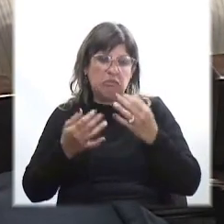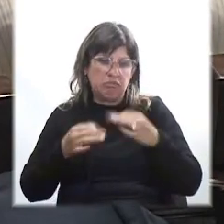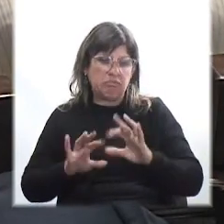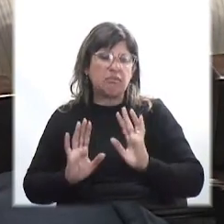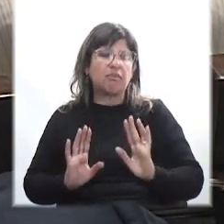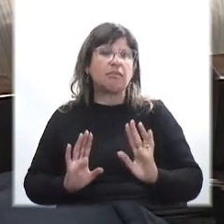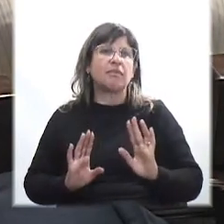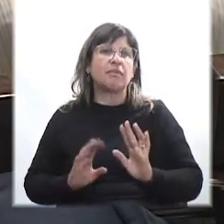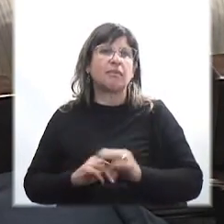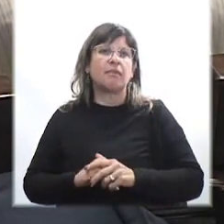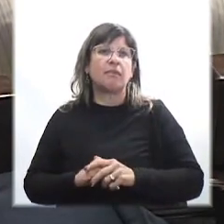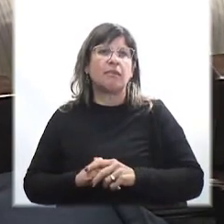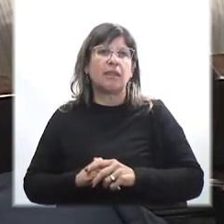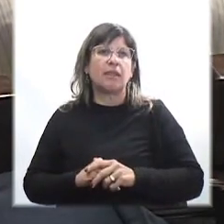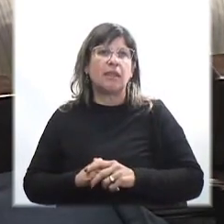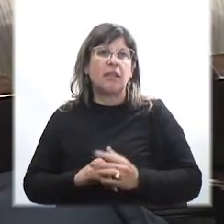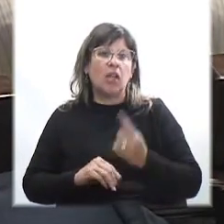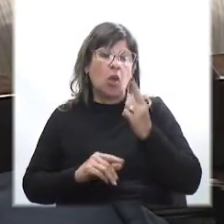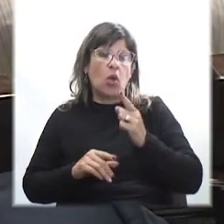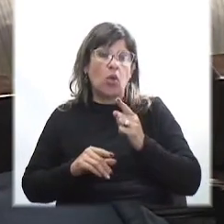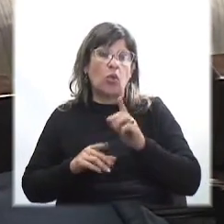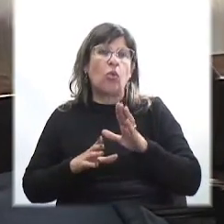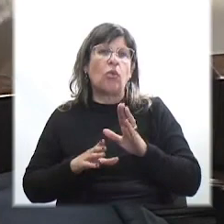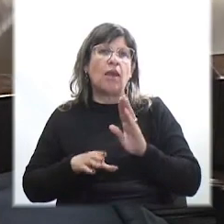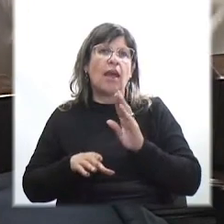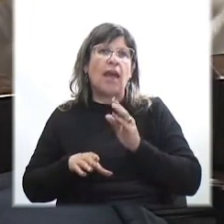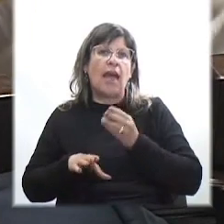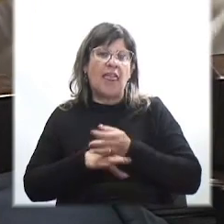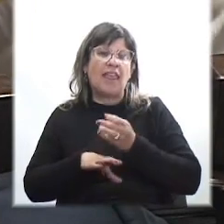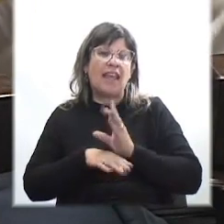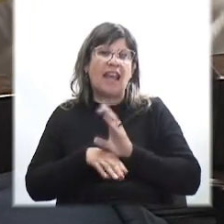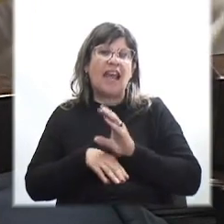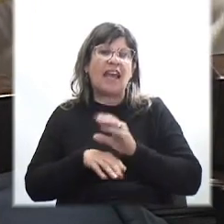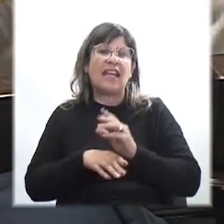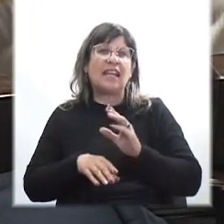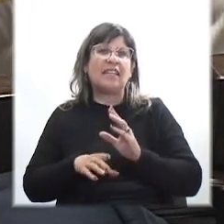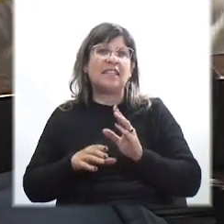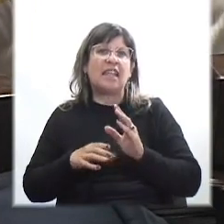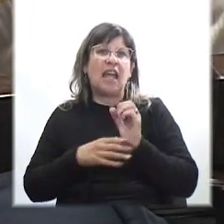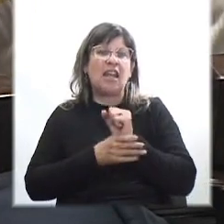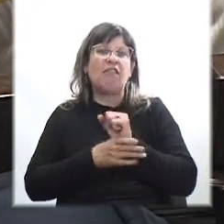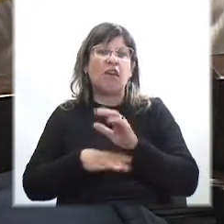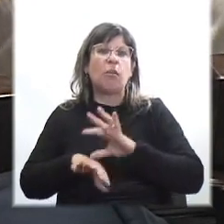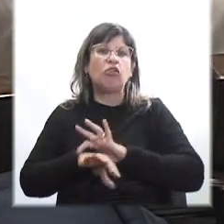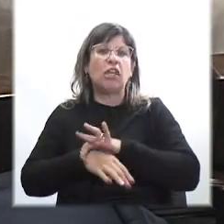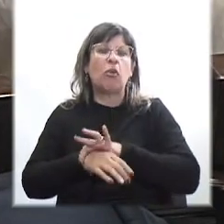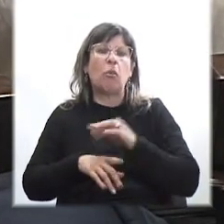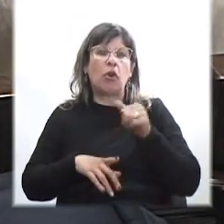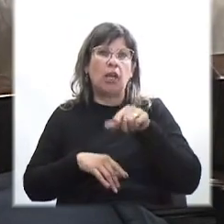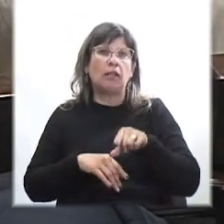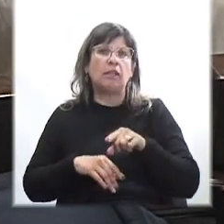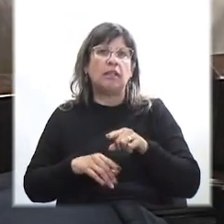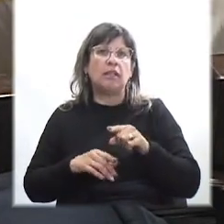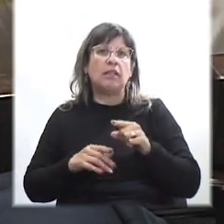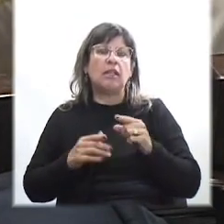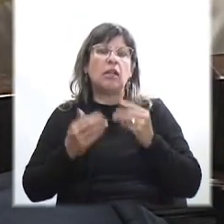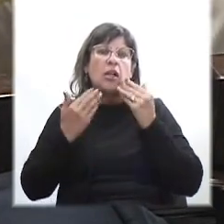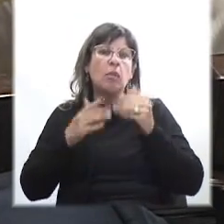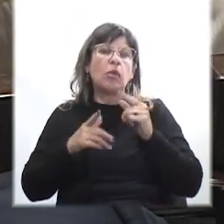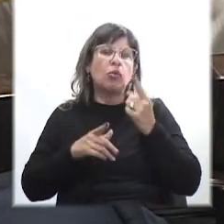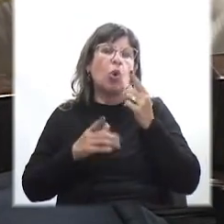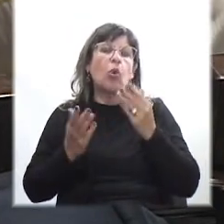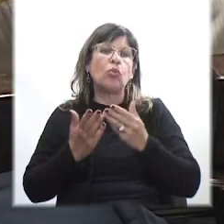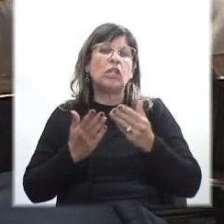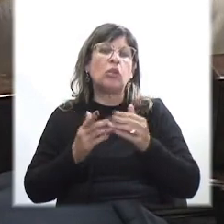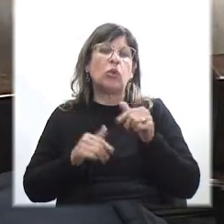oportuna. En una de sus clases magistrales, la famosa antropóloga Margaret Meiden fue interpelada por uno de